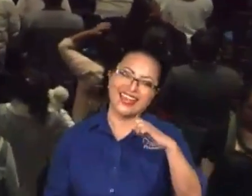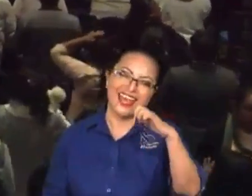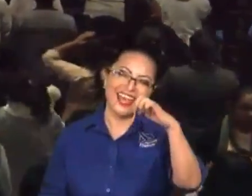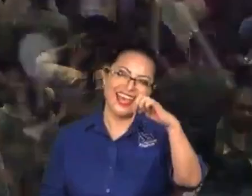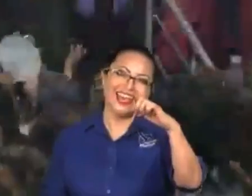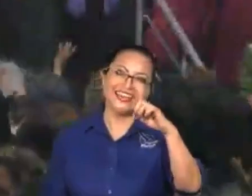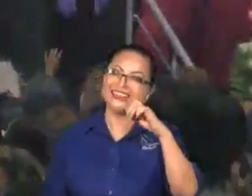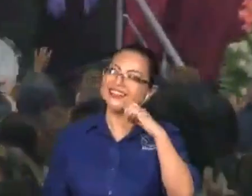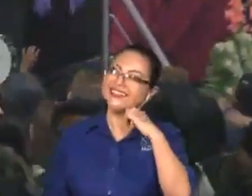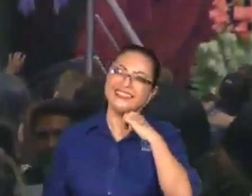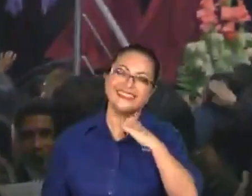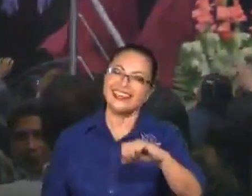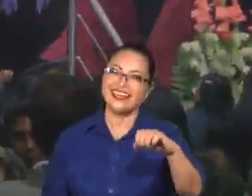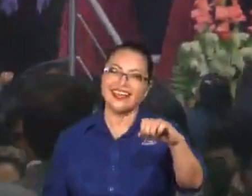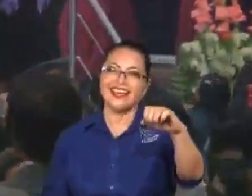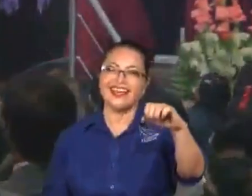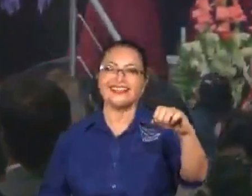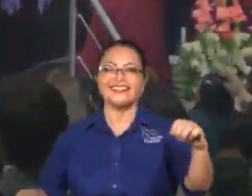Sí, Señor.